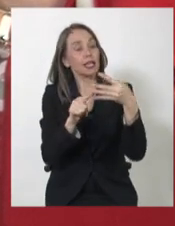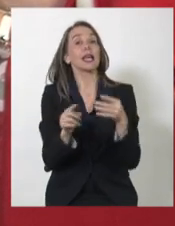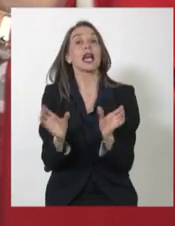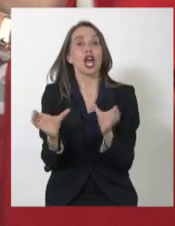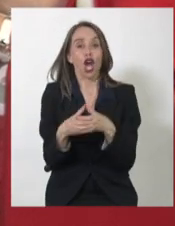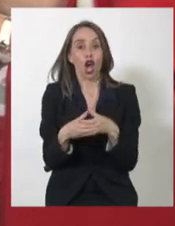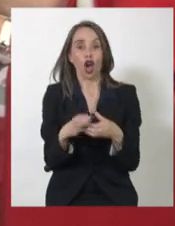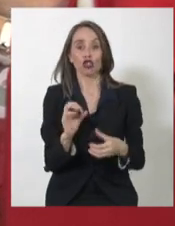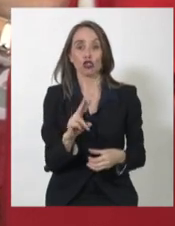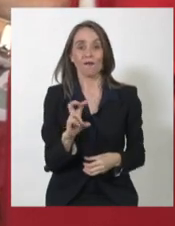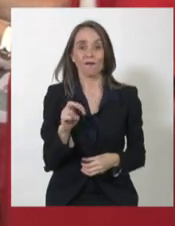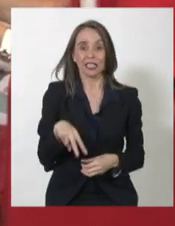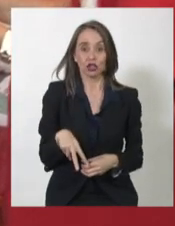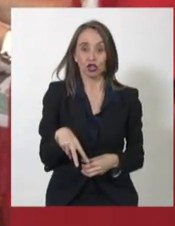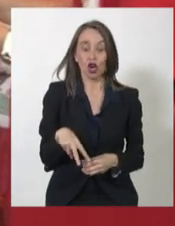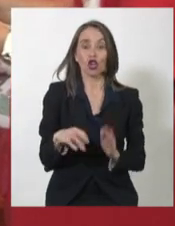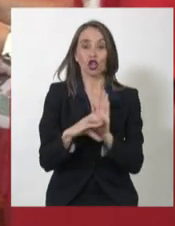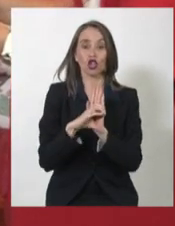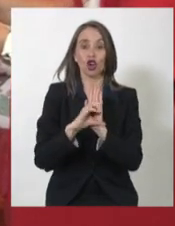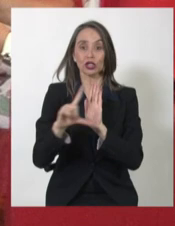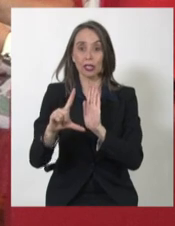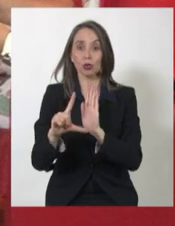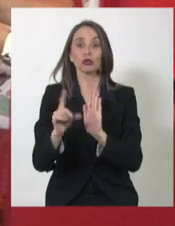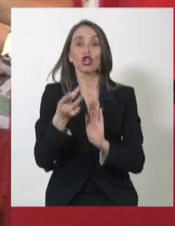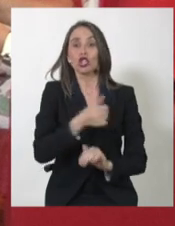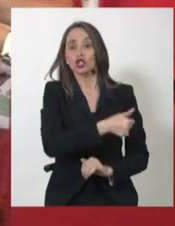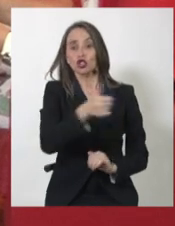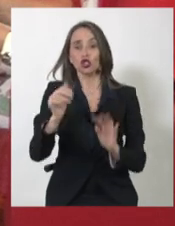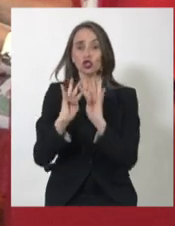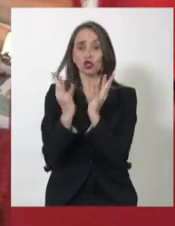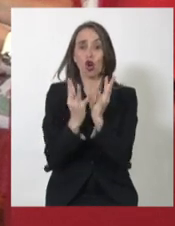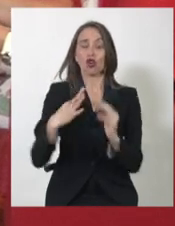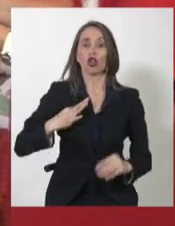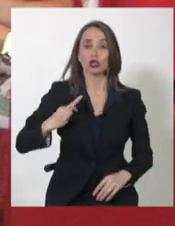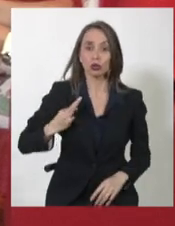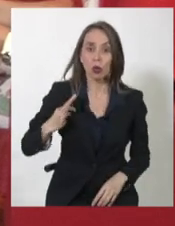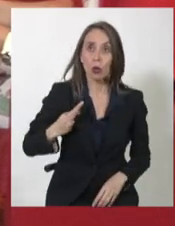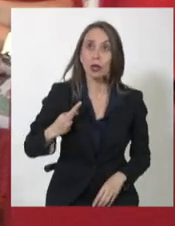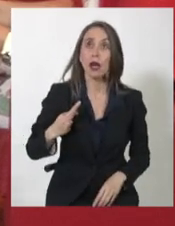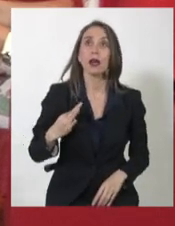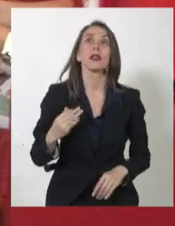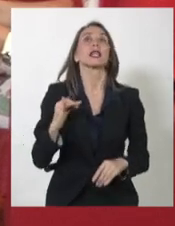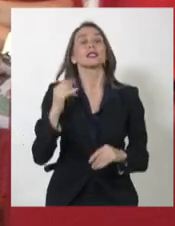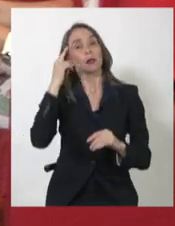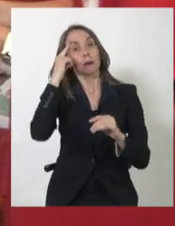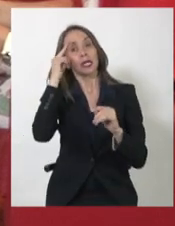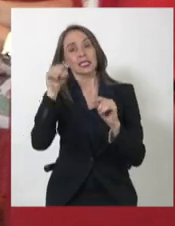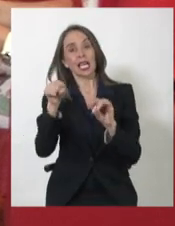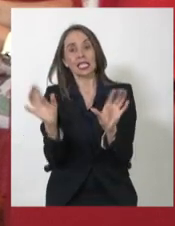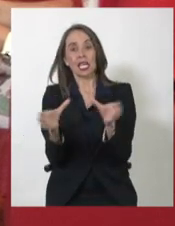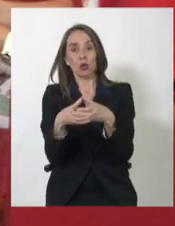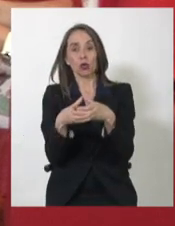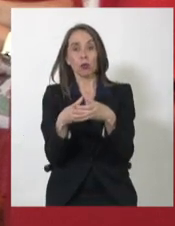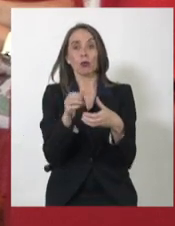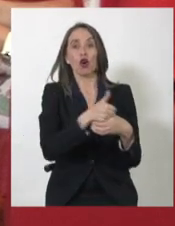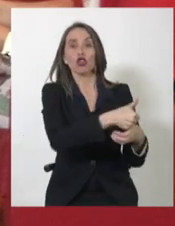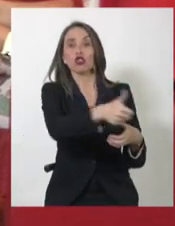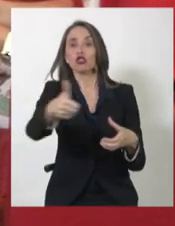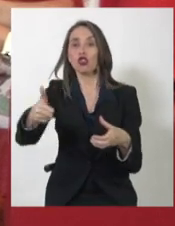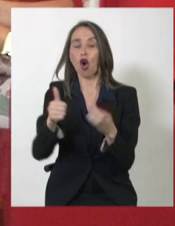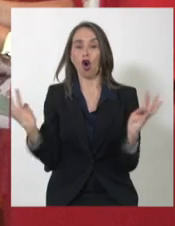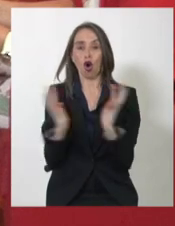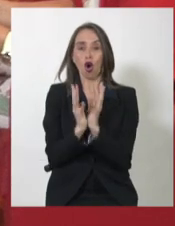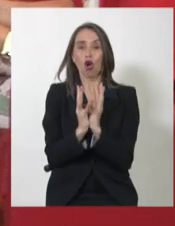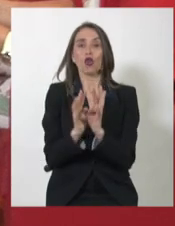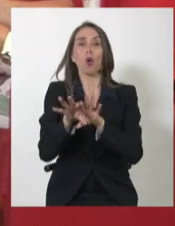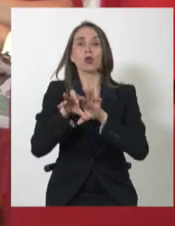convención constitucional integrada solamente por ciudadanos, claro, le da una legitimidad en que somos todos, es este pacto político de